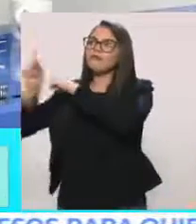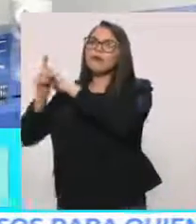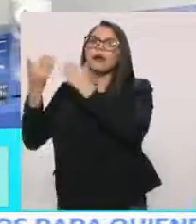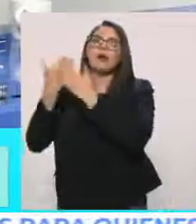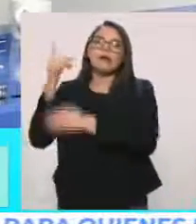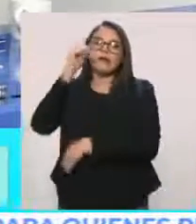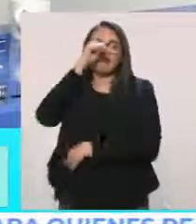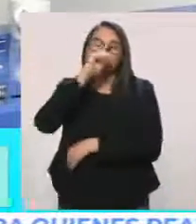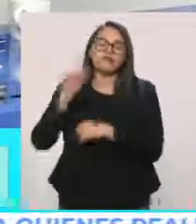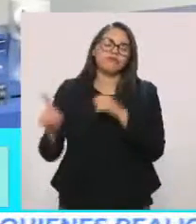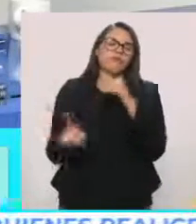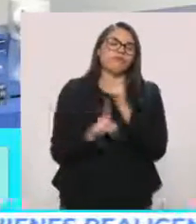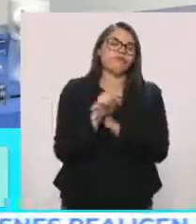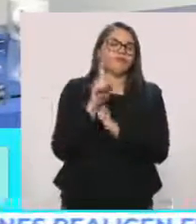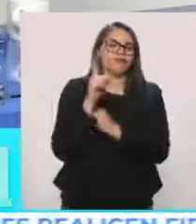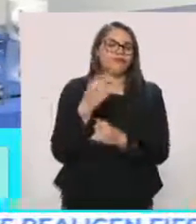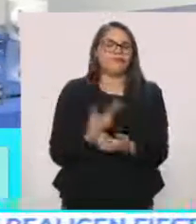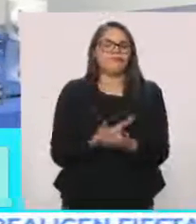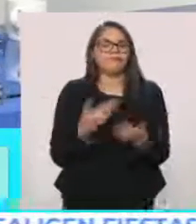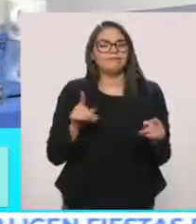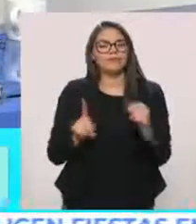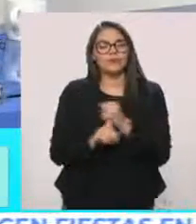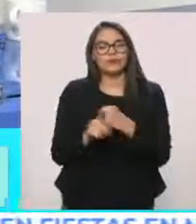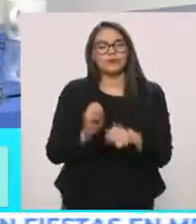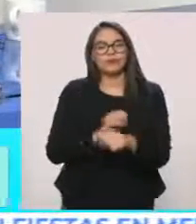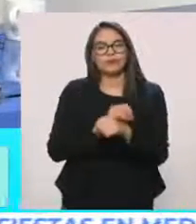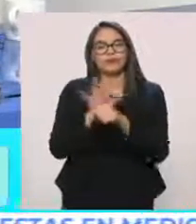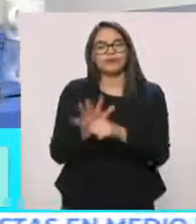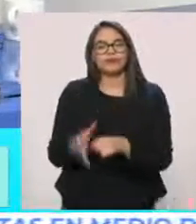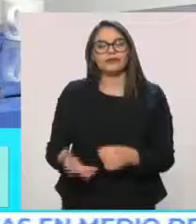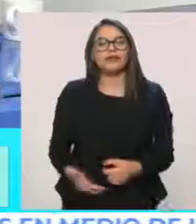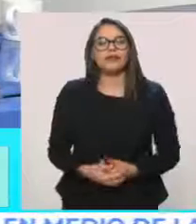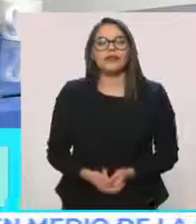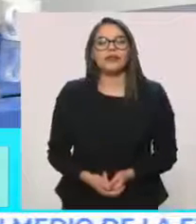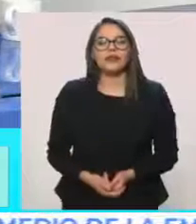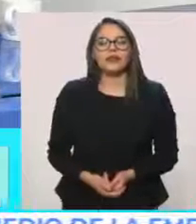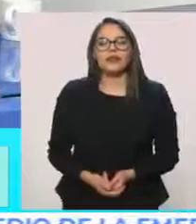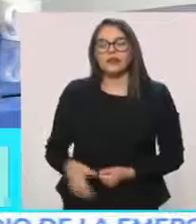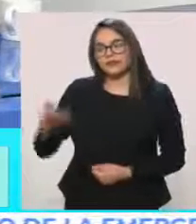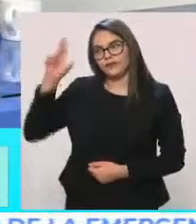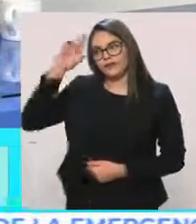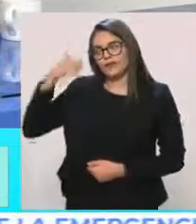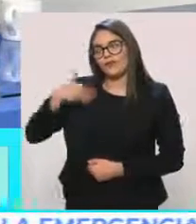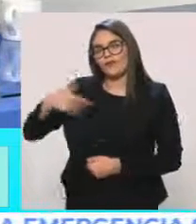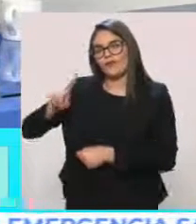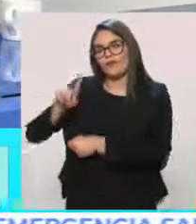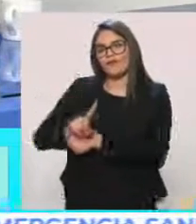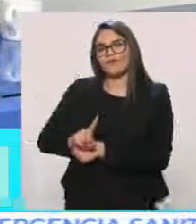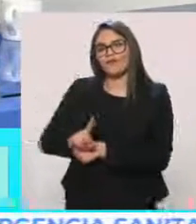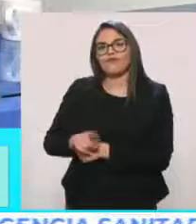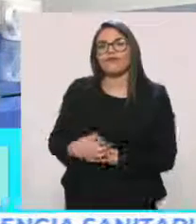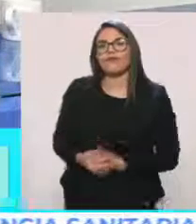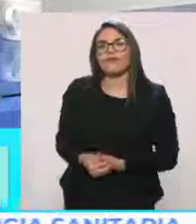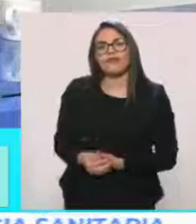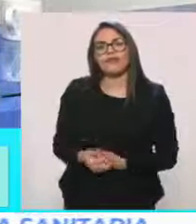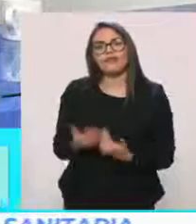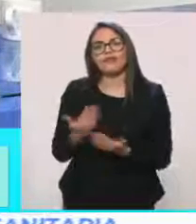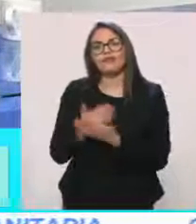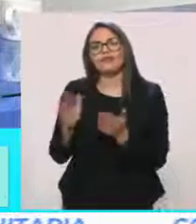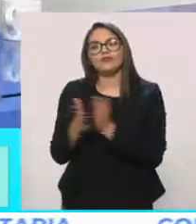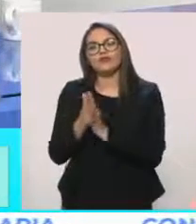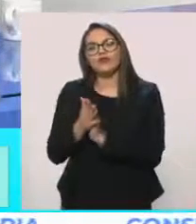sanitaria. Hola Alejandra, muy buenos días. Buen día. Bueno, son dos líneas de acción en la misma